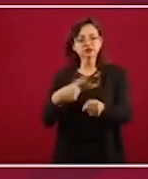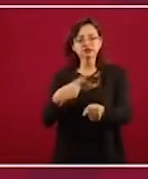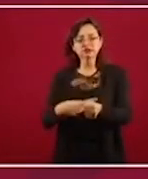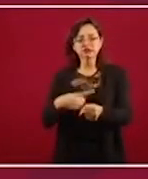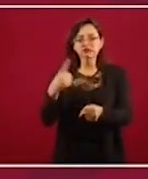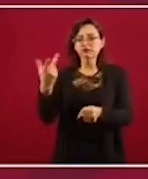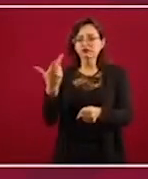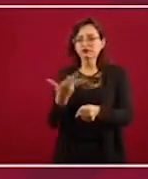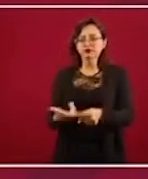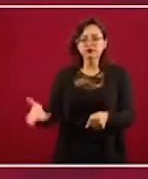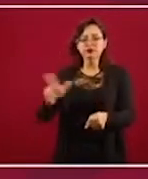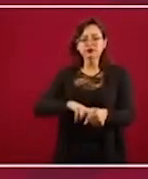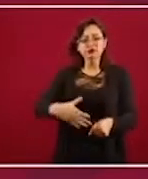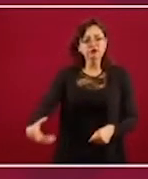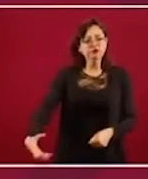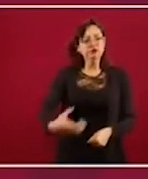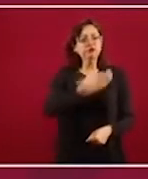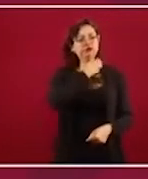los hospitales.